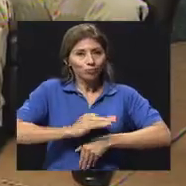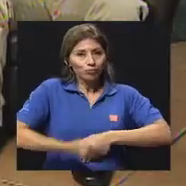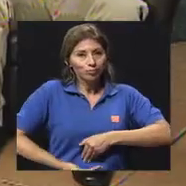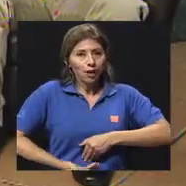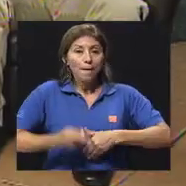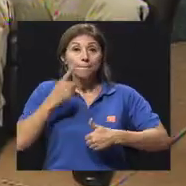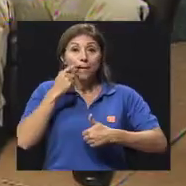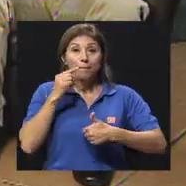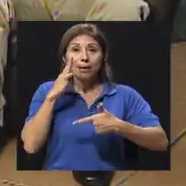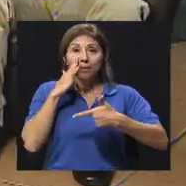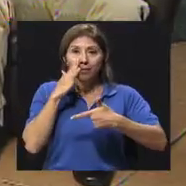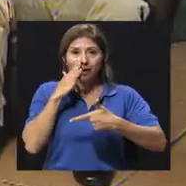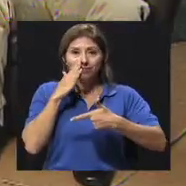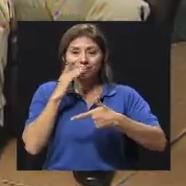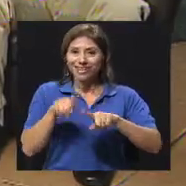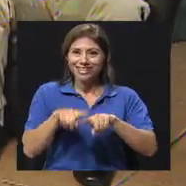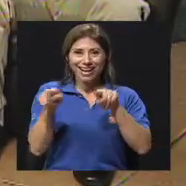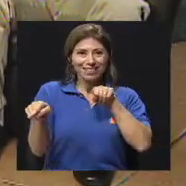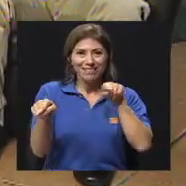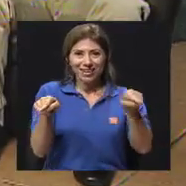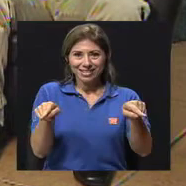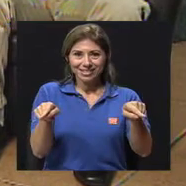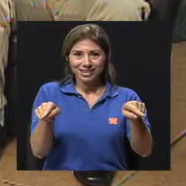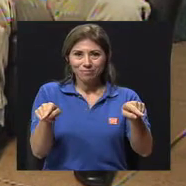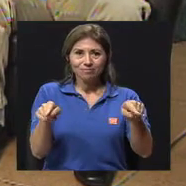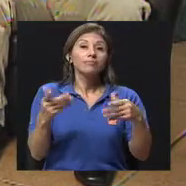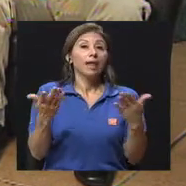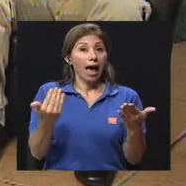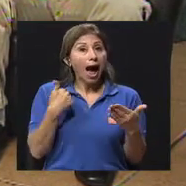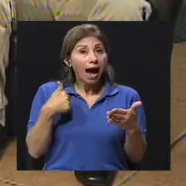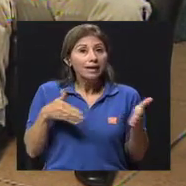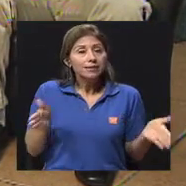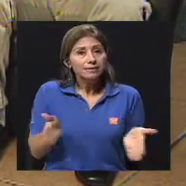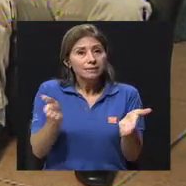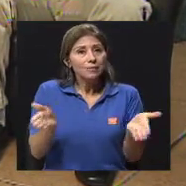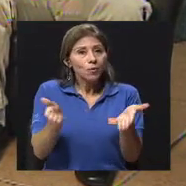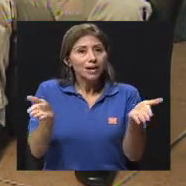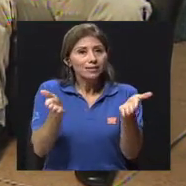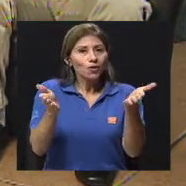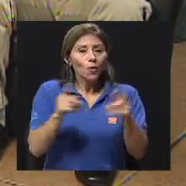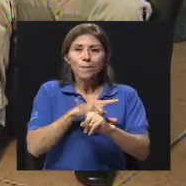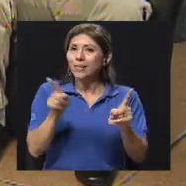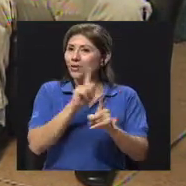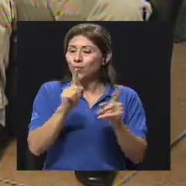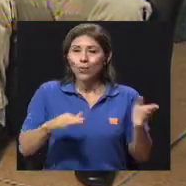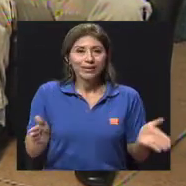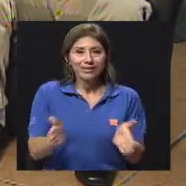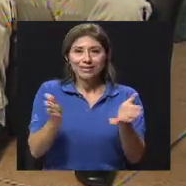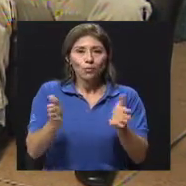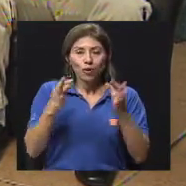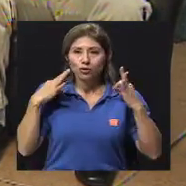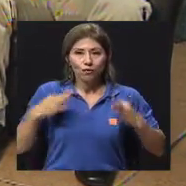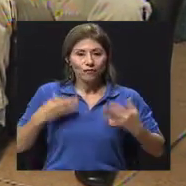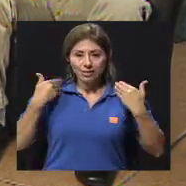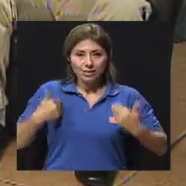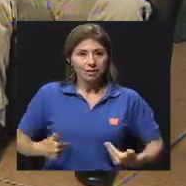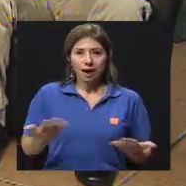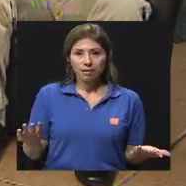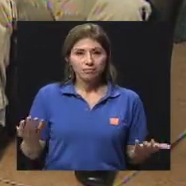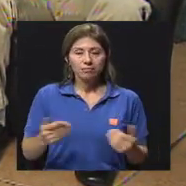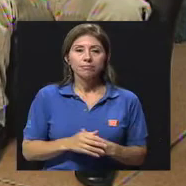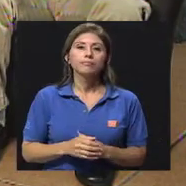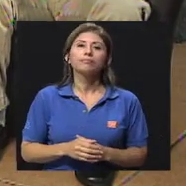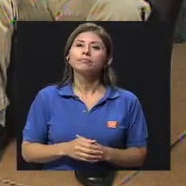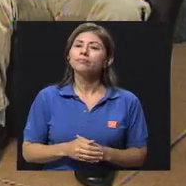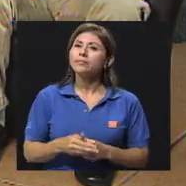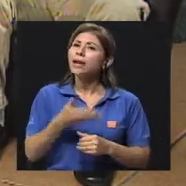mamá. Entonces, esa es la diferencia entre uno y otro. Hay estimulación, pero no es la física como tal. ¿Y cuál es la